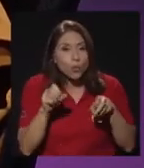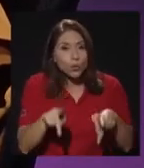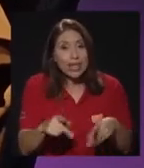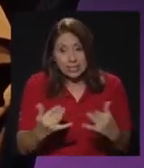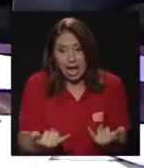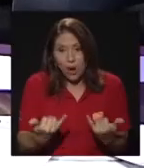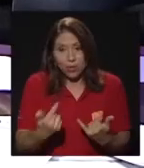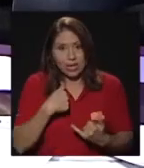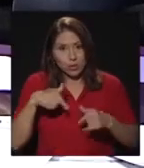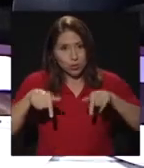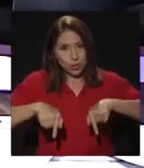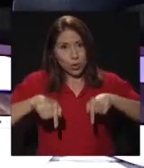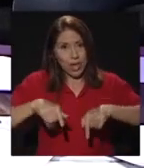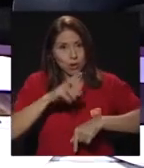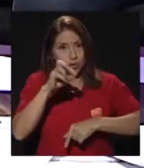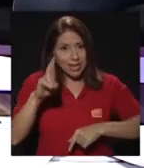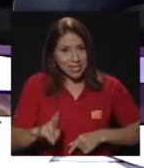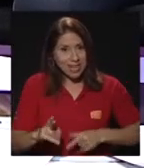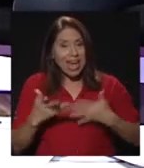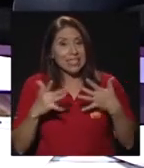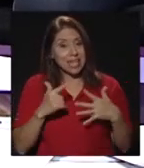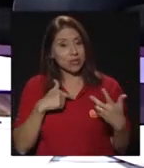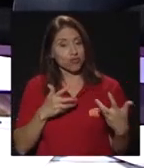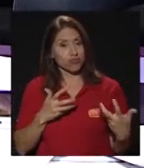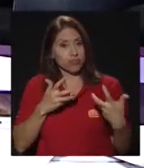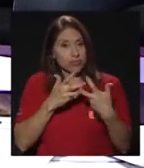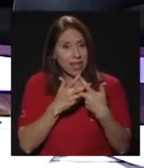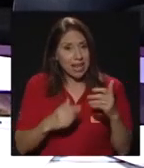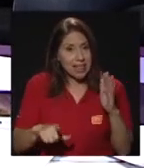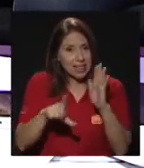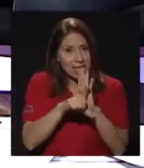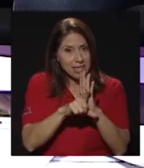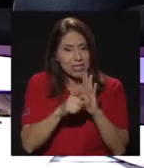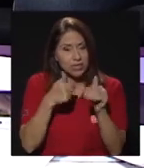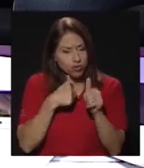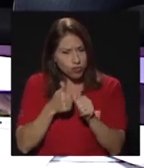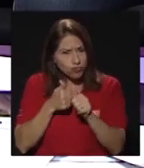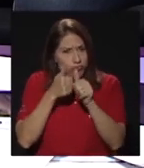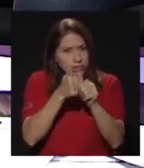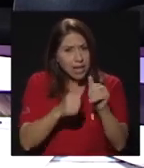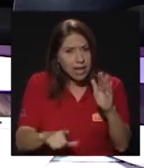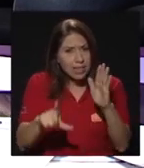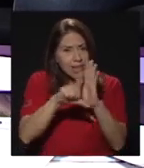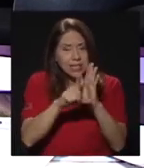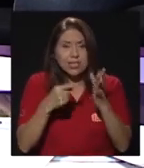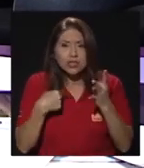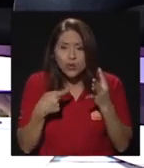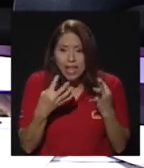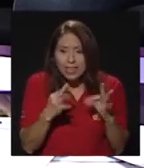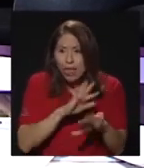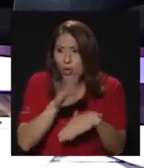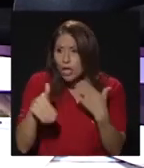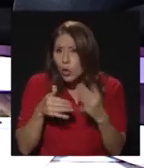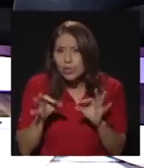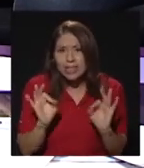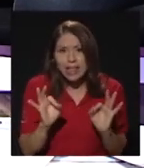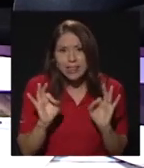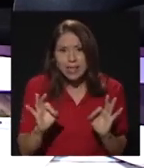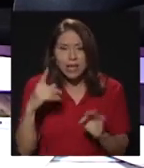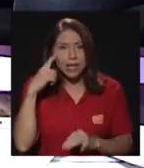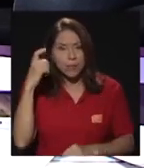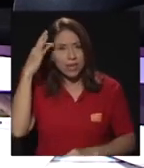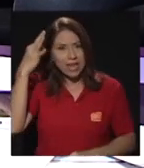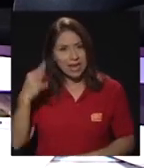Costa Rica, me he arraigado a las leyes y me he pegado a las leyes. He tratado de tener todo al día porque yo creo